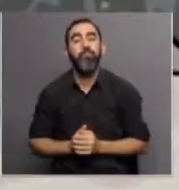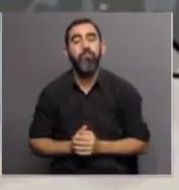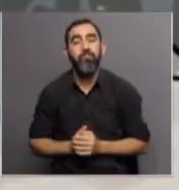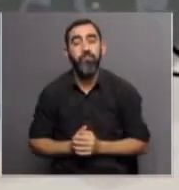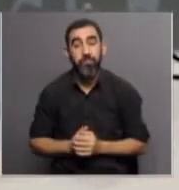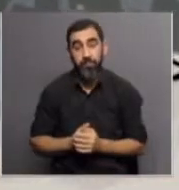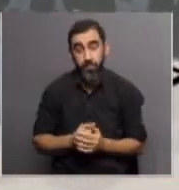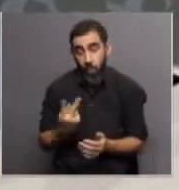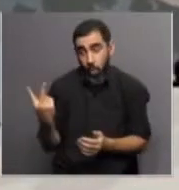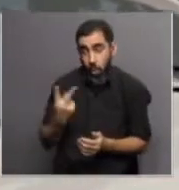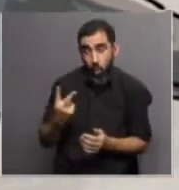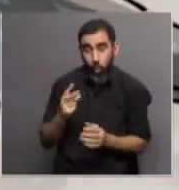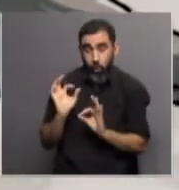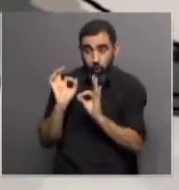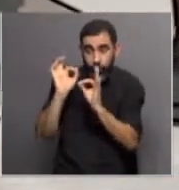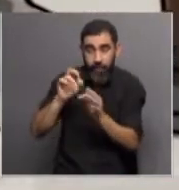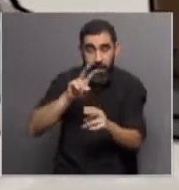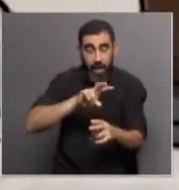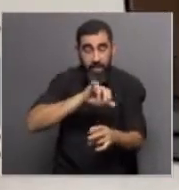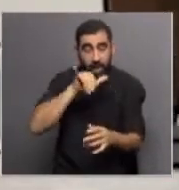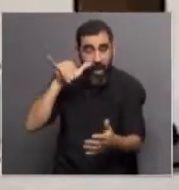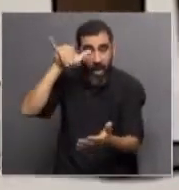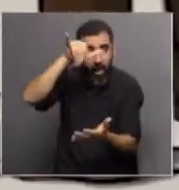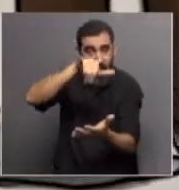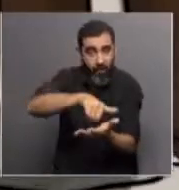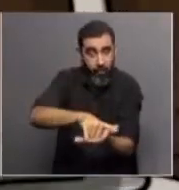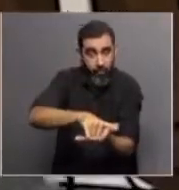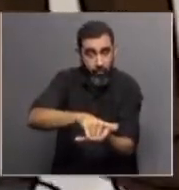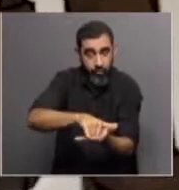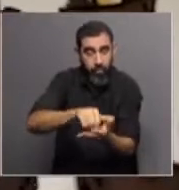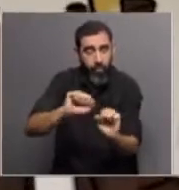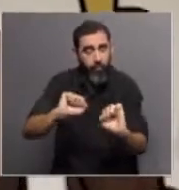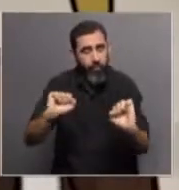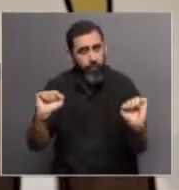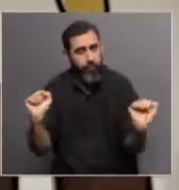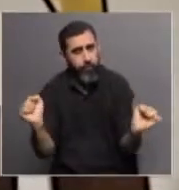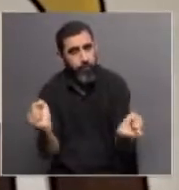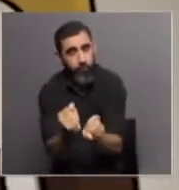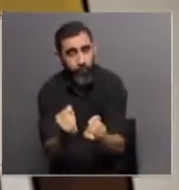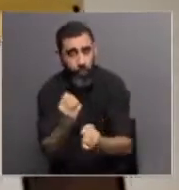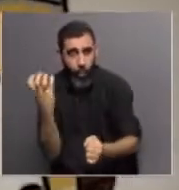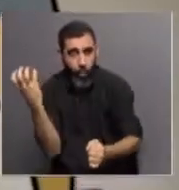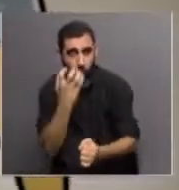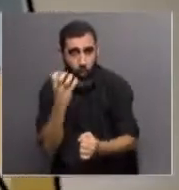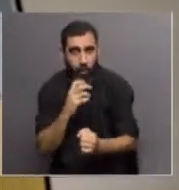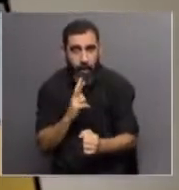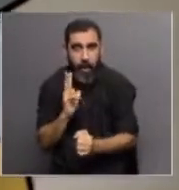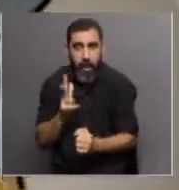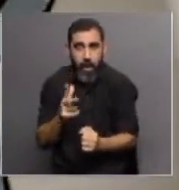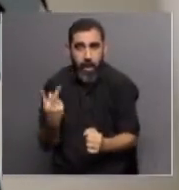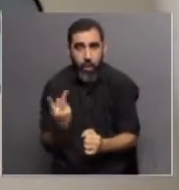Cuando Polo y Analía bajaron del avión en la Antártida, un frío tremendo los